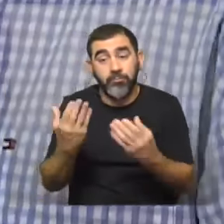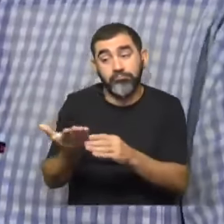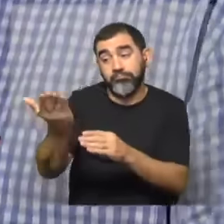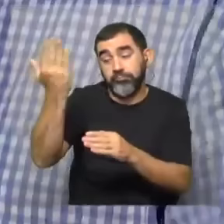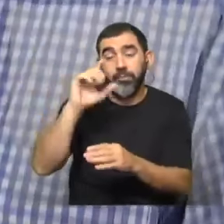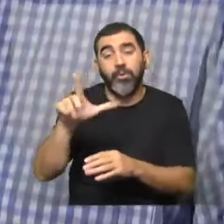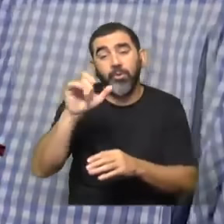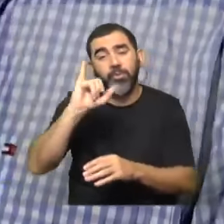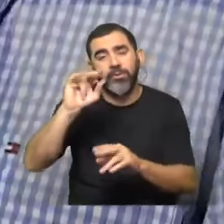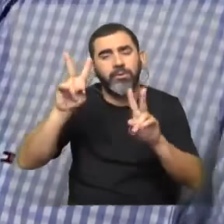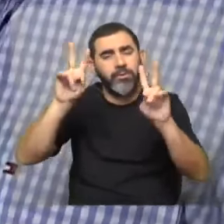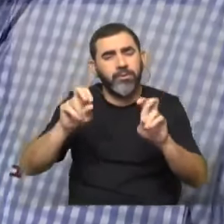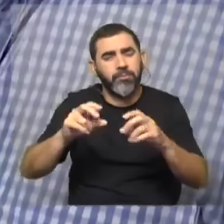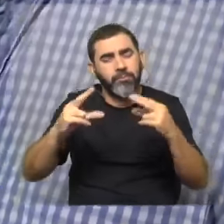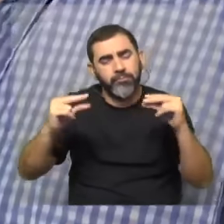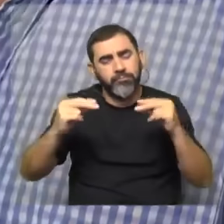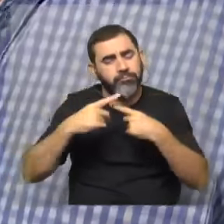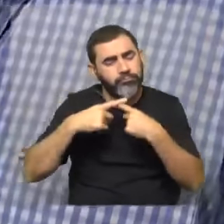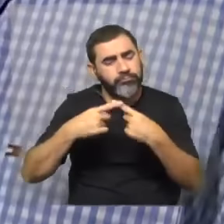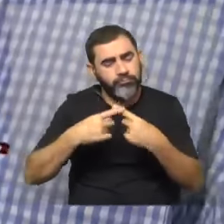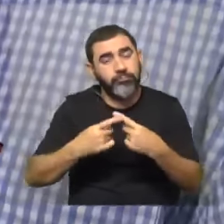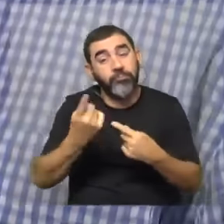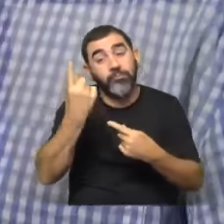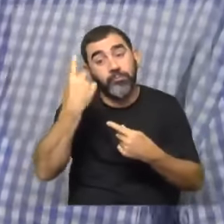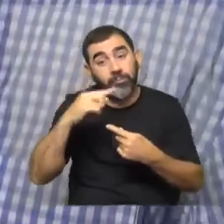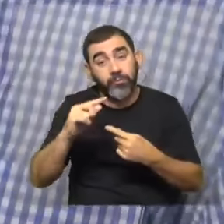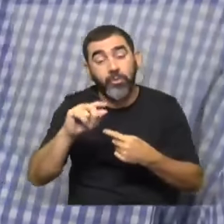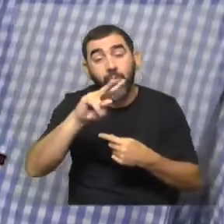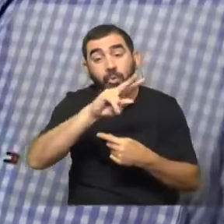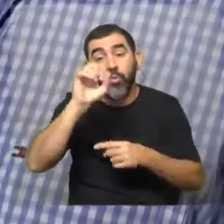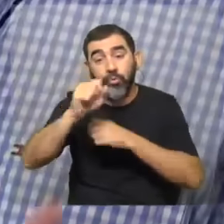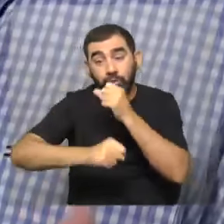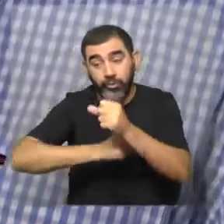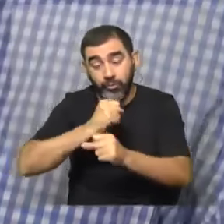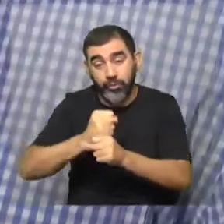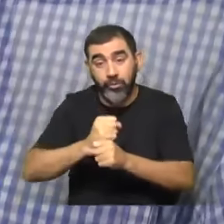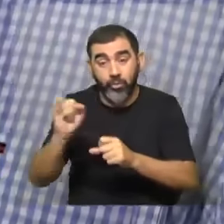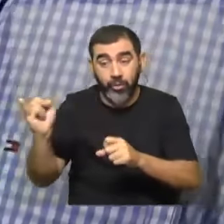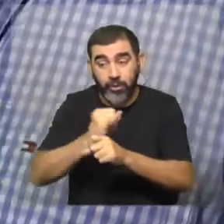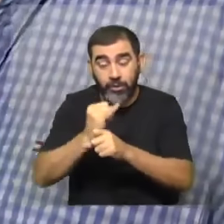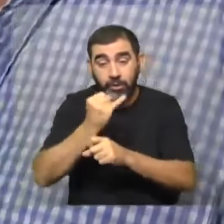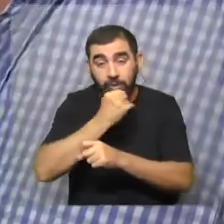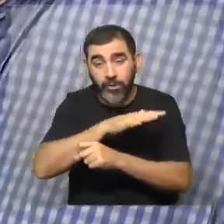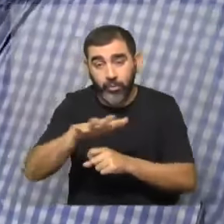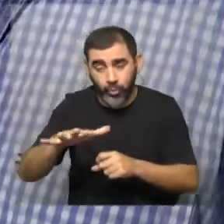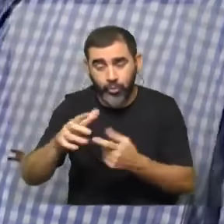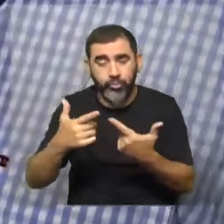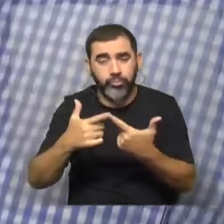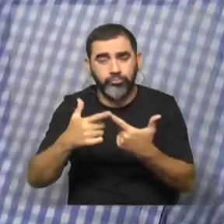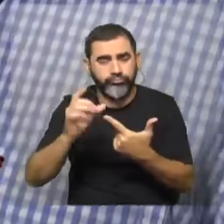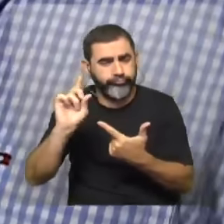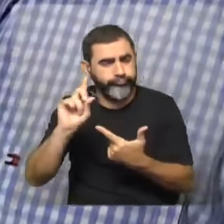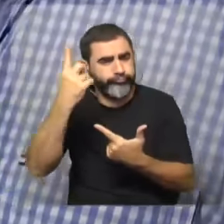digo Por supuesto que fue un tema siempre polémico por eso para los 200 años este instituto histórico que nuclea a los